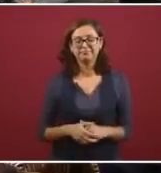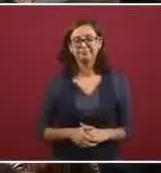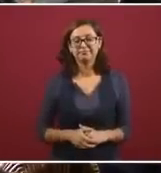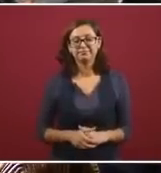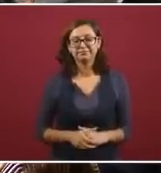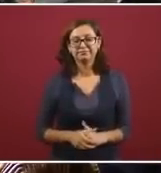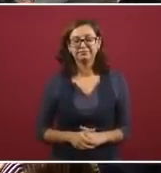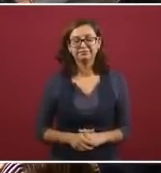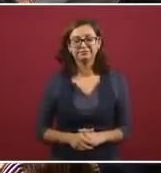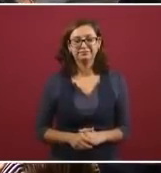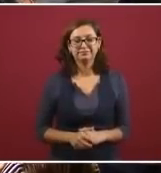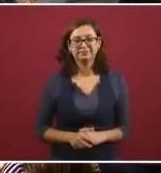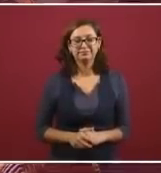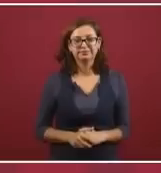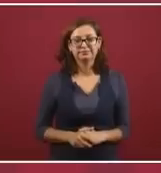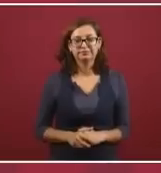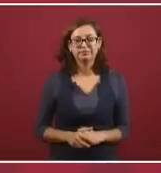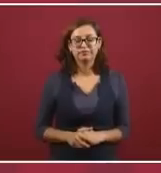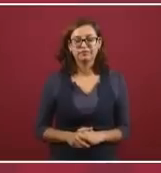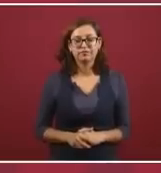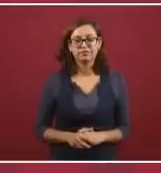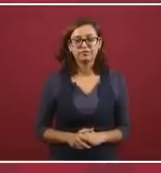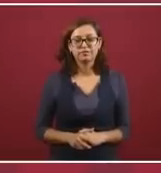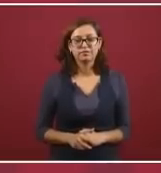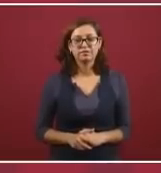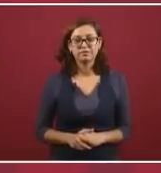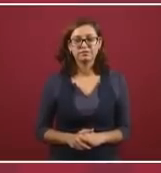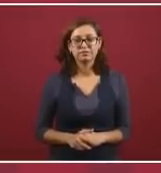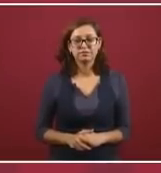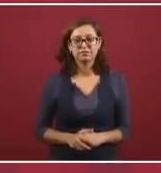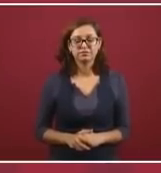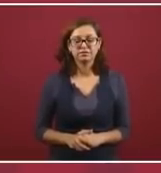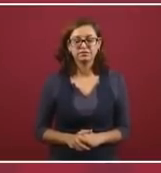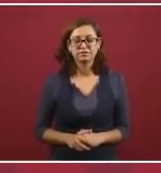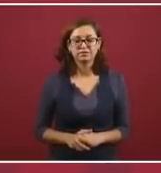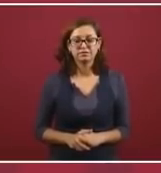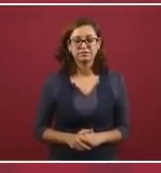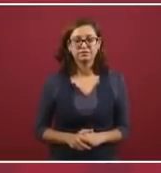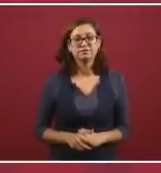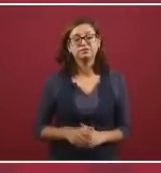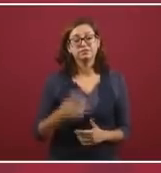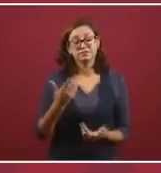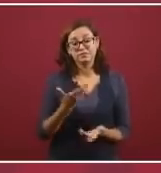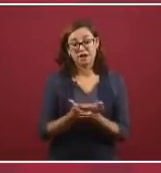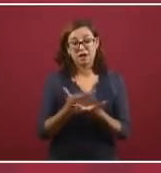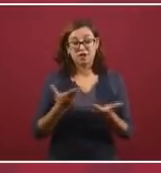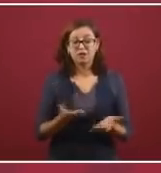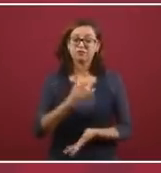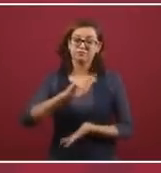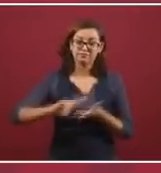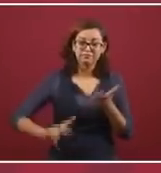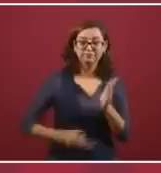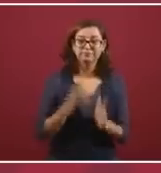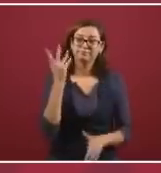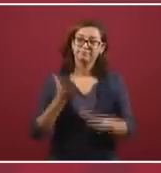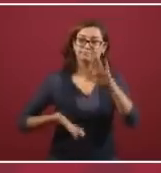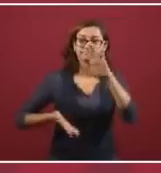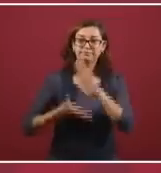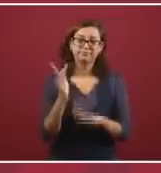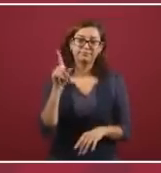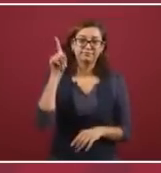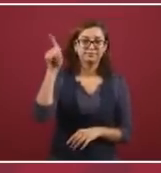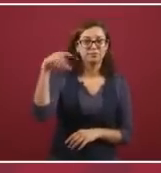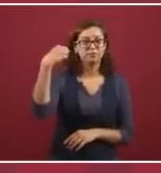Vamos a estar de nuevo en Oaxaca. Vamos a